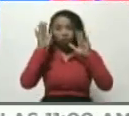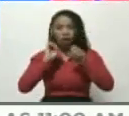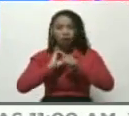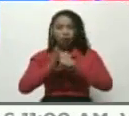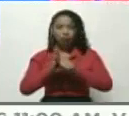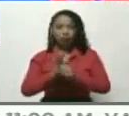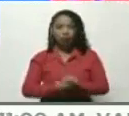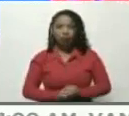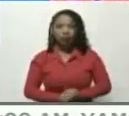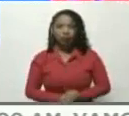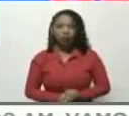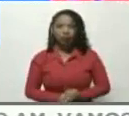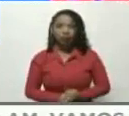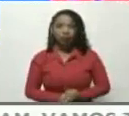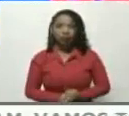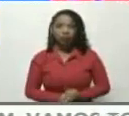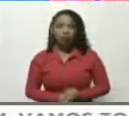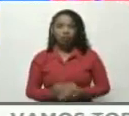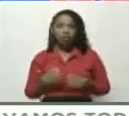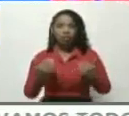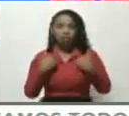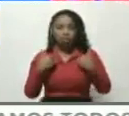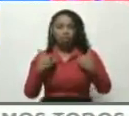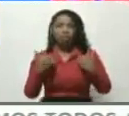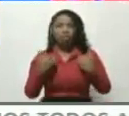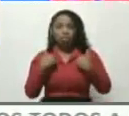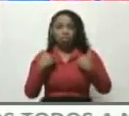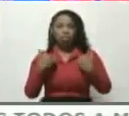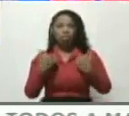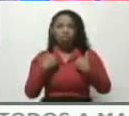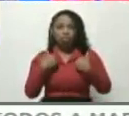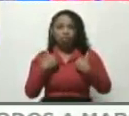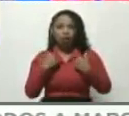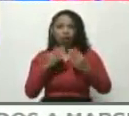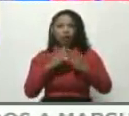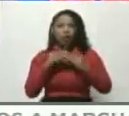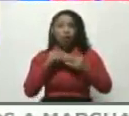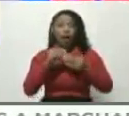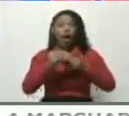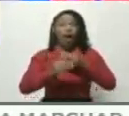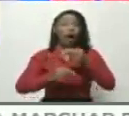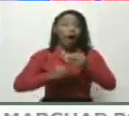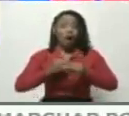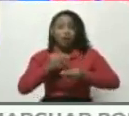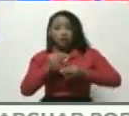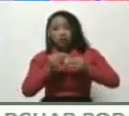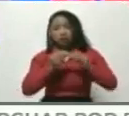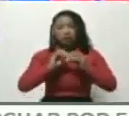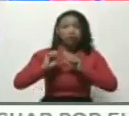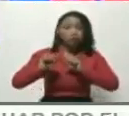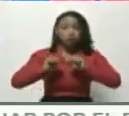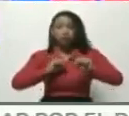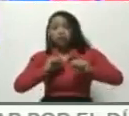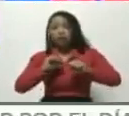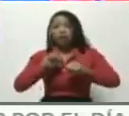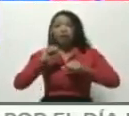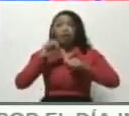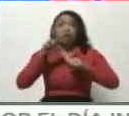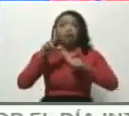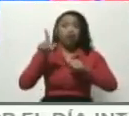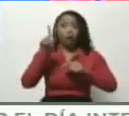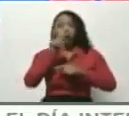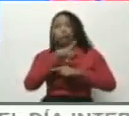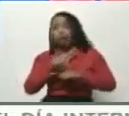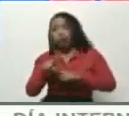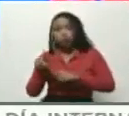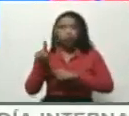COVID-19. Lo que cuesta, todo lo que hay que hacer, darle tres vueltas al mundo para que la